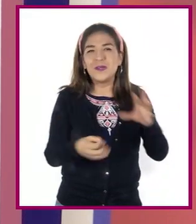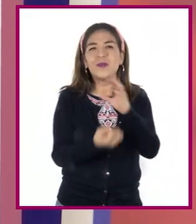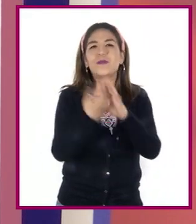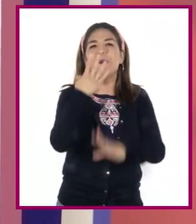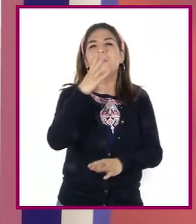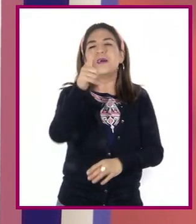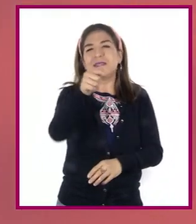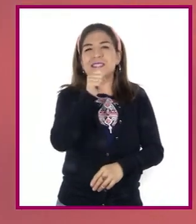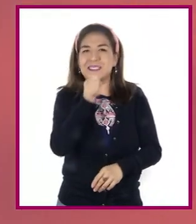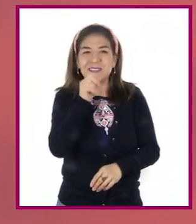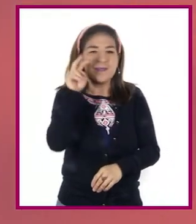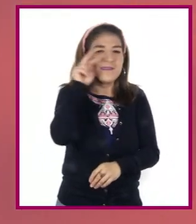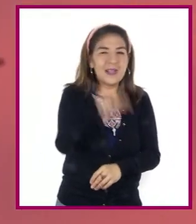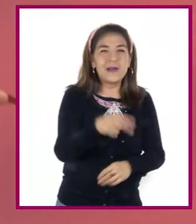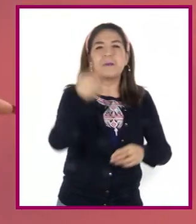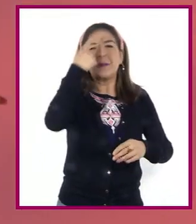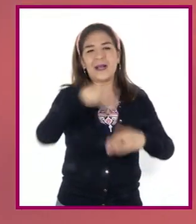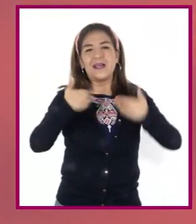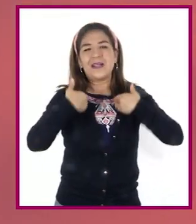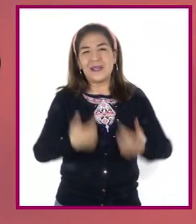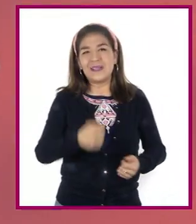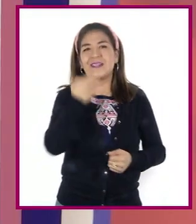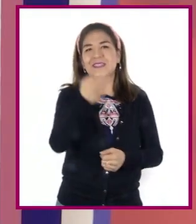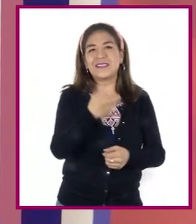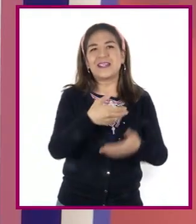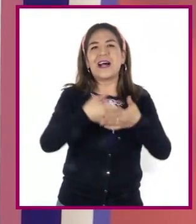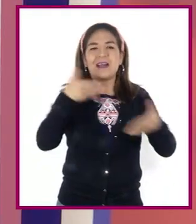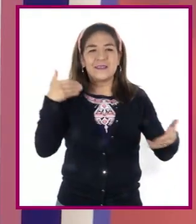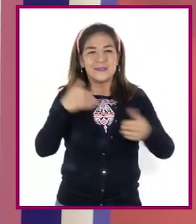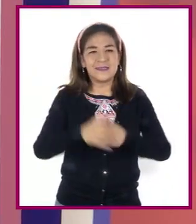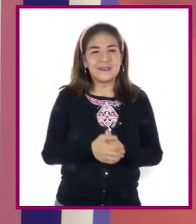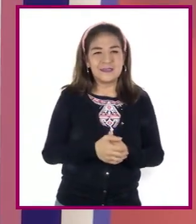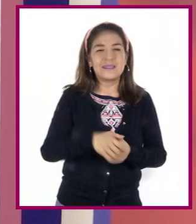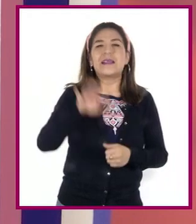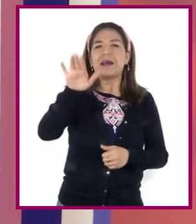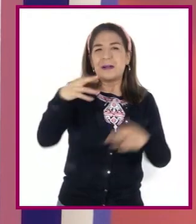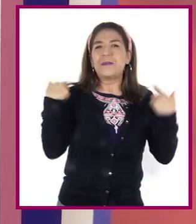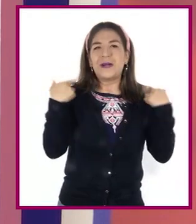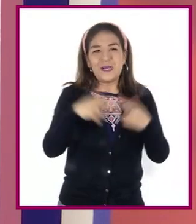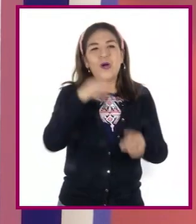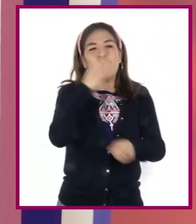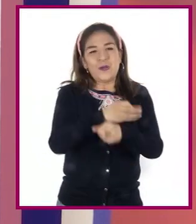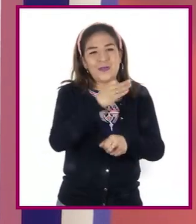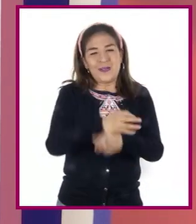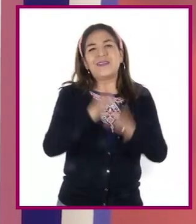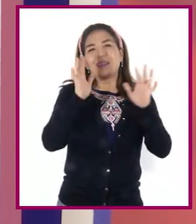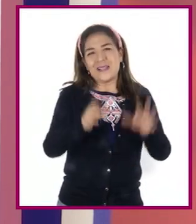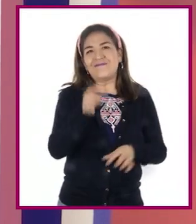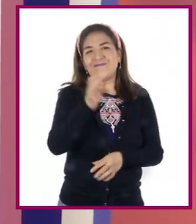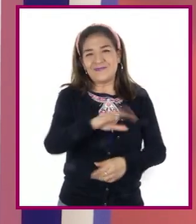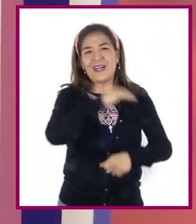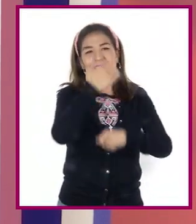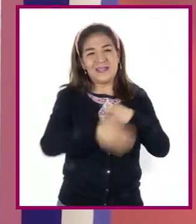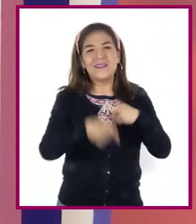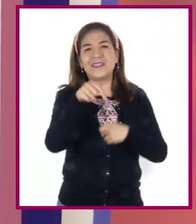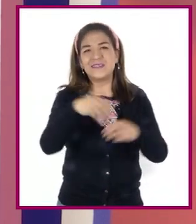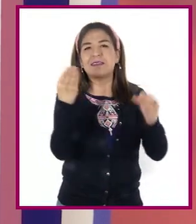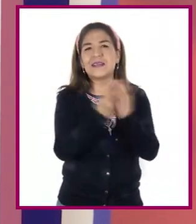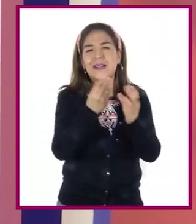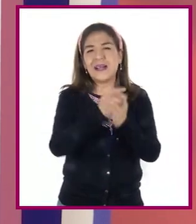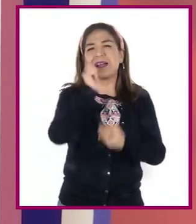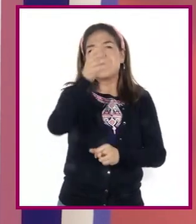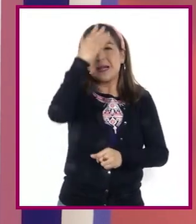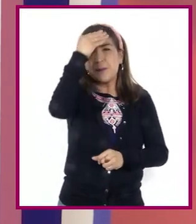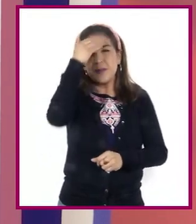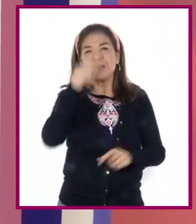notado o que no habíamos entendido en lecturas previas. Profesora, ya se está acercando el final de esta sesión donde trabajamos el